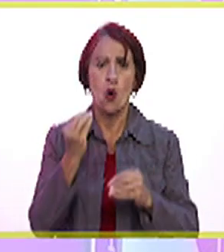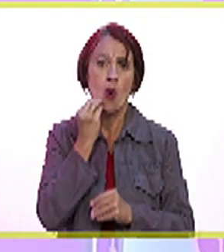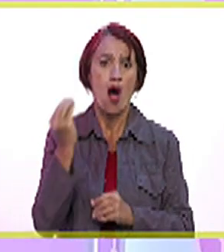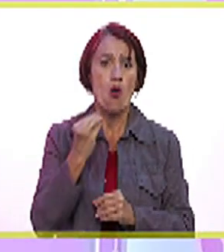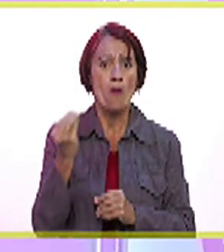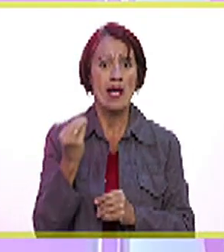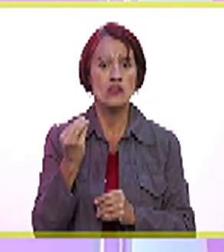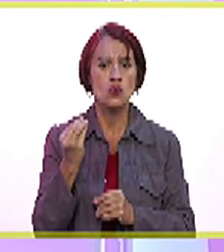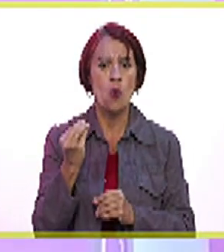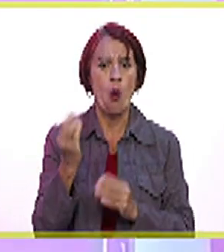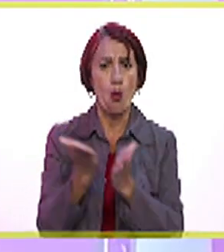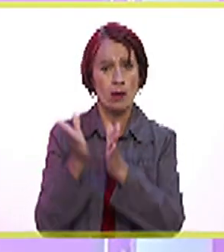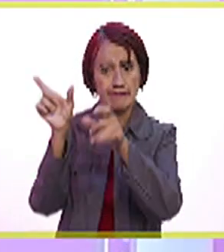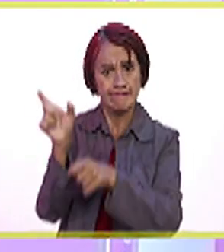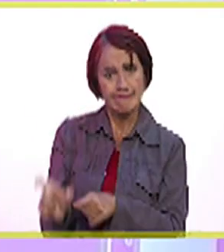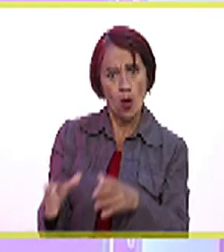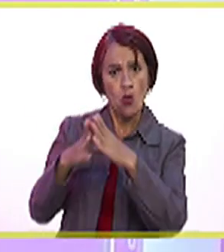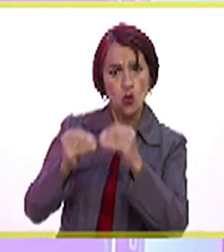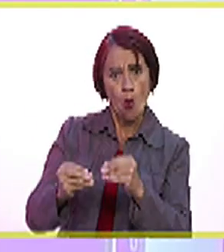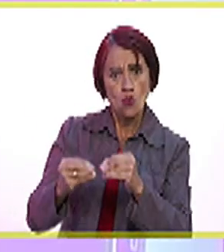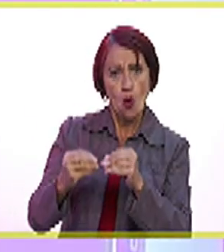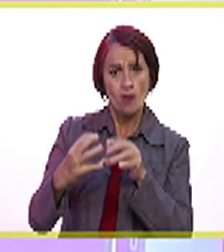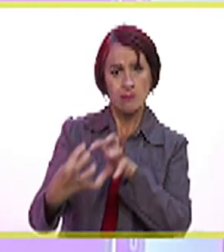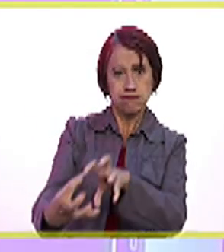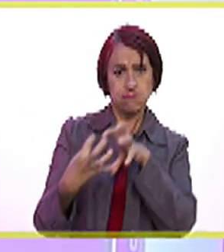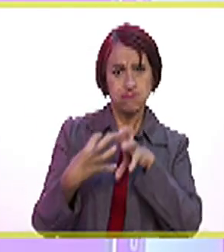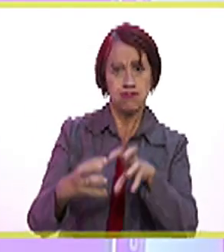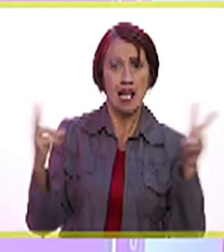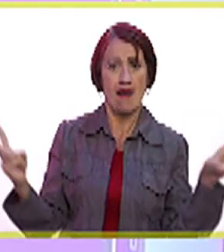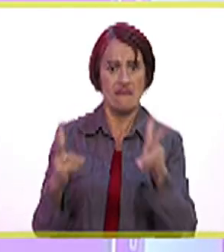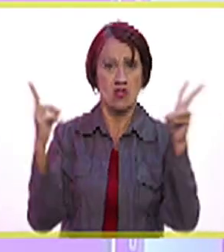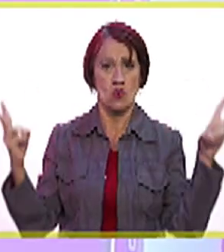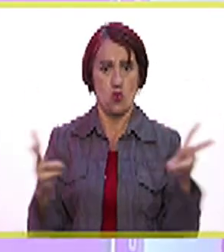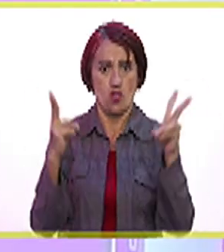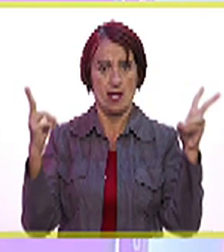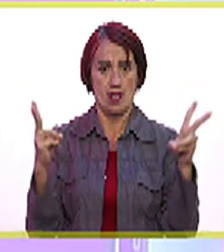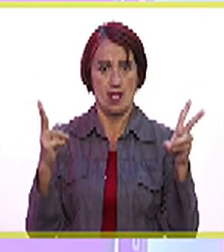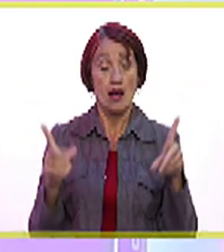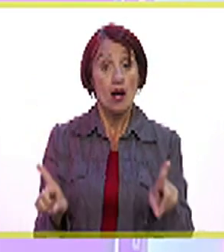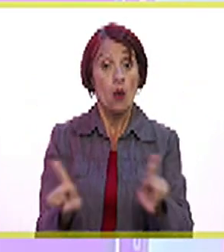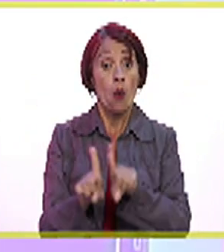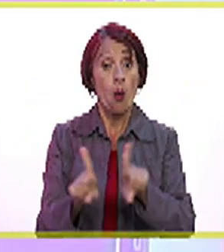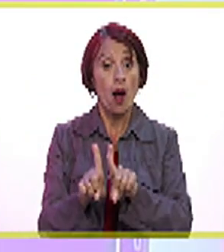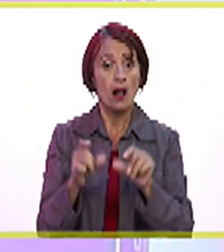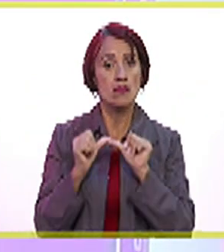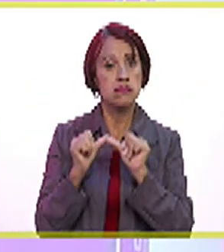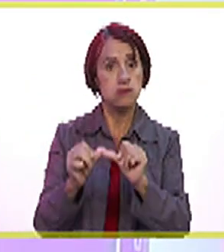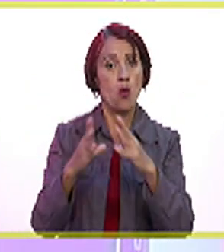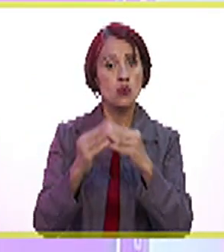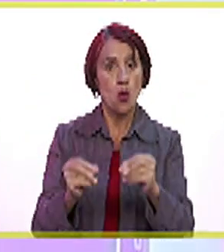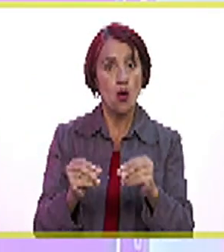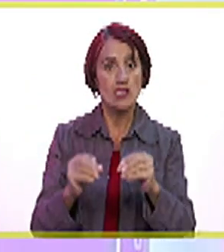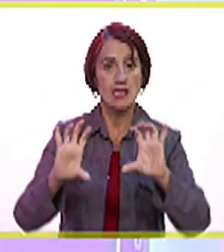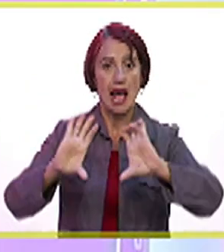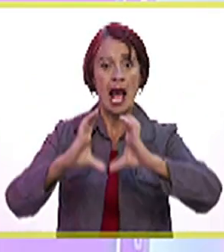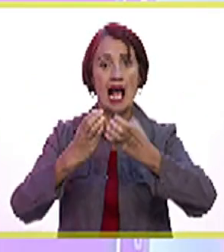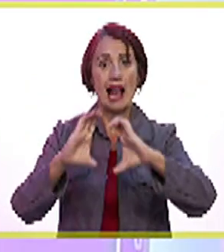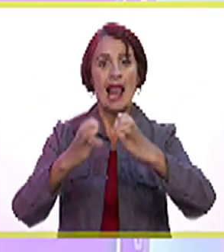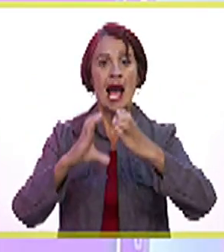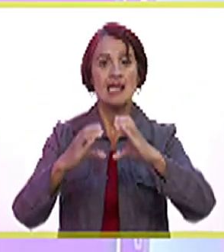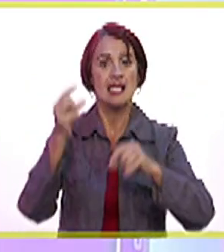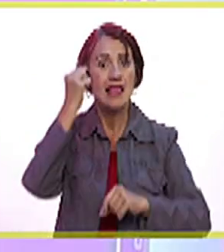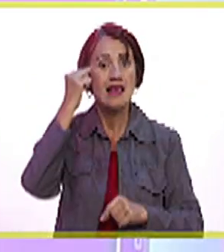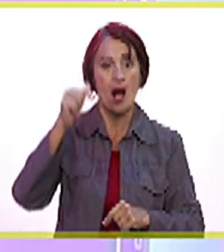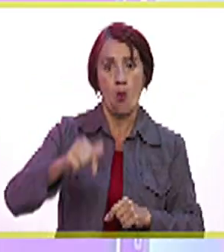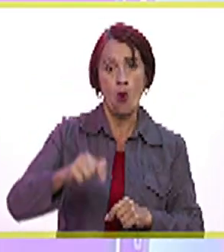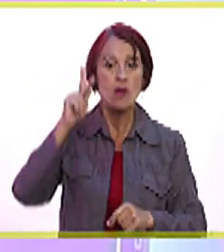juventud haya librado una batalla en la victoria. Así también continuamos con estas clases del día de hoy